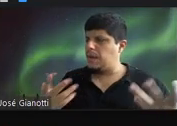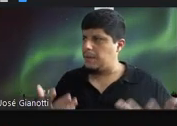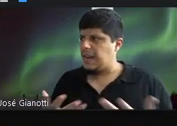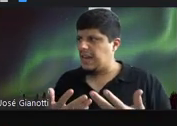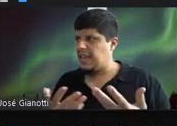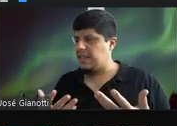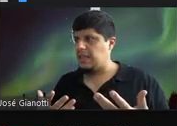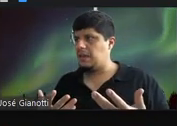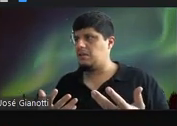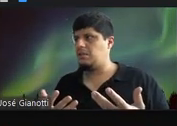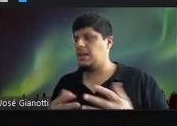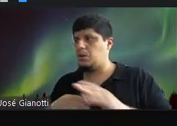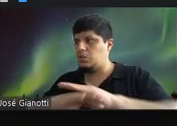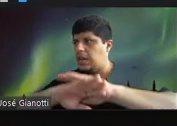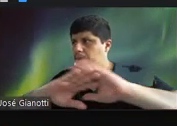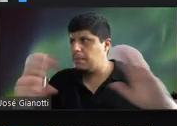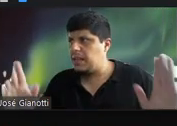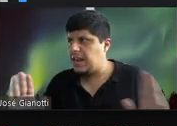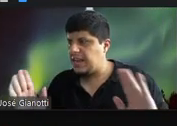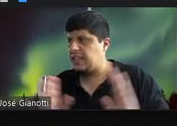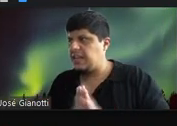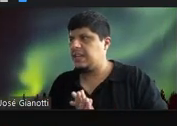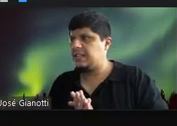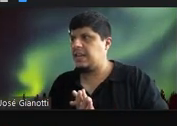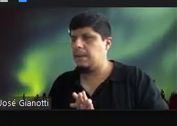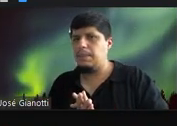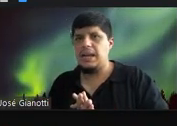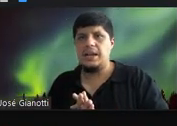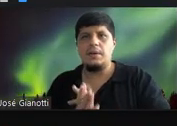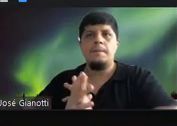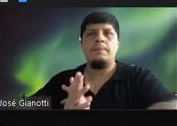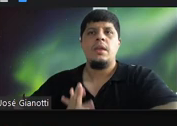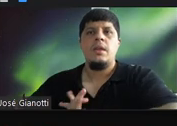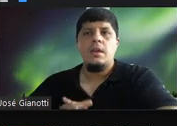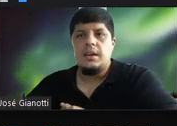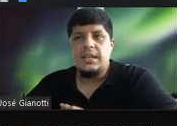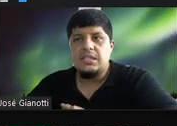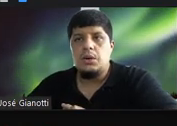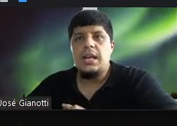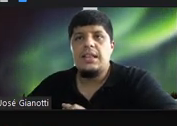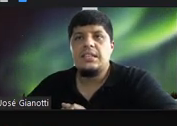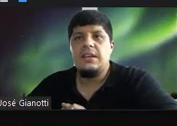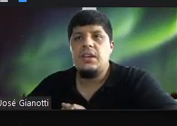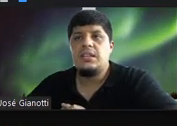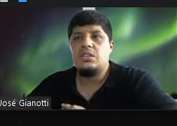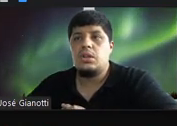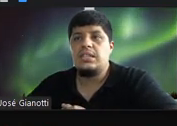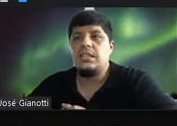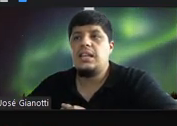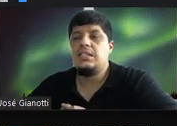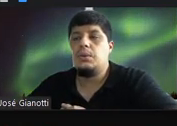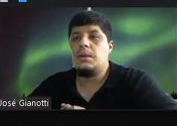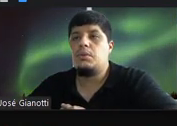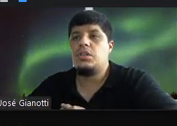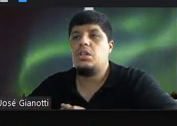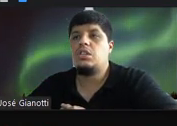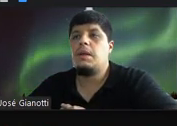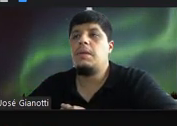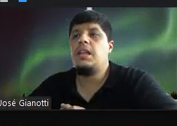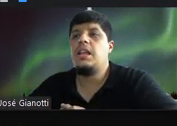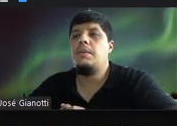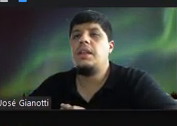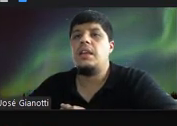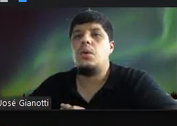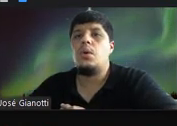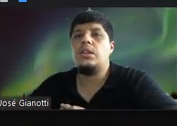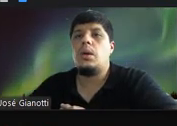se priva a la gente. Ya no se le permite a la gente ingresar a las playas, ¿no? Restaurantes y afines en zonas internas, 50%. Se